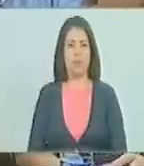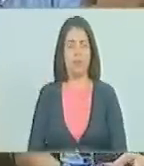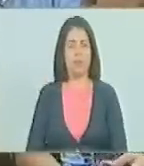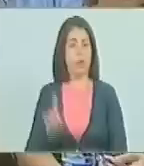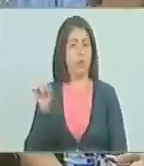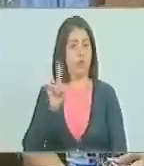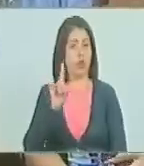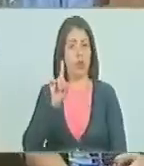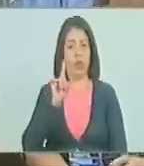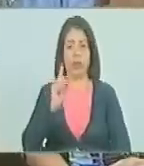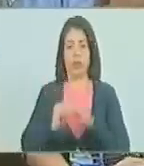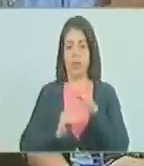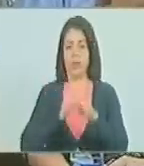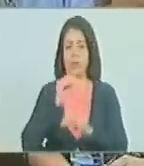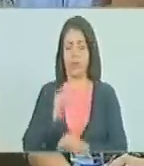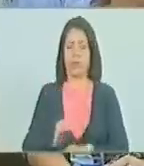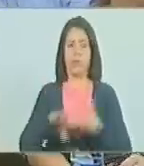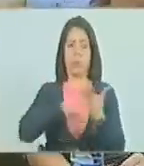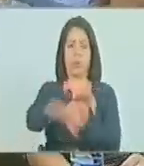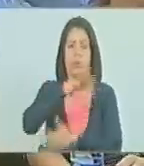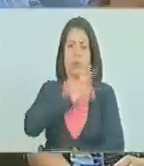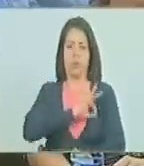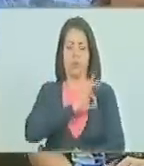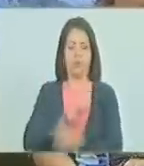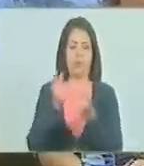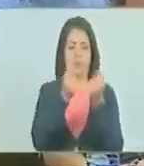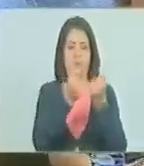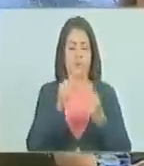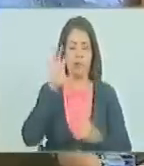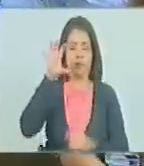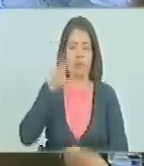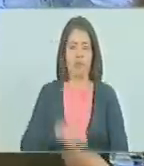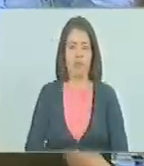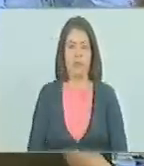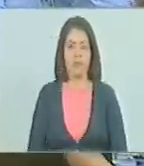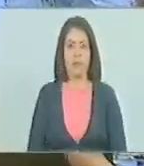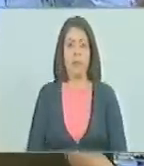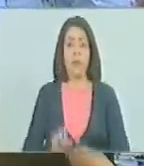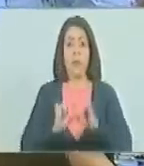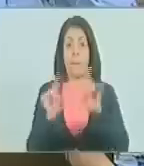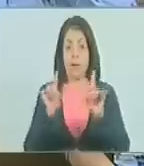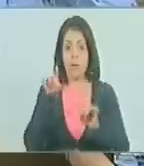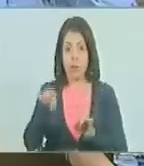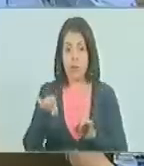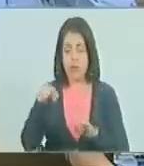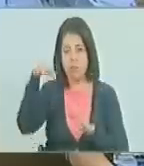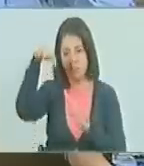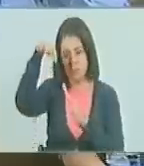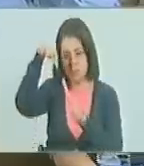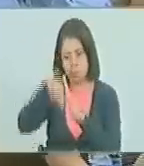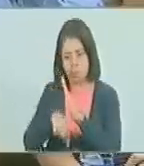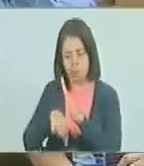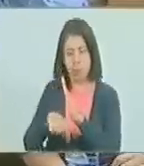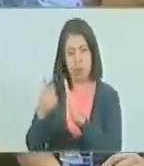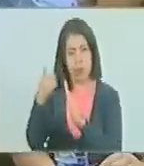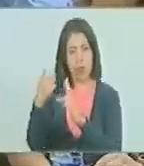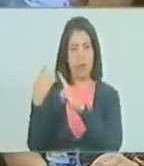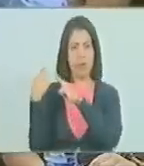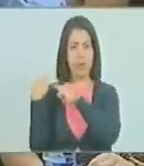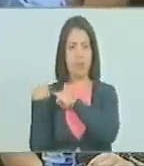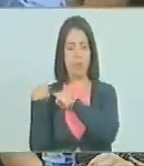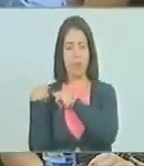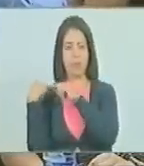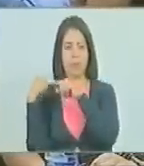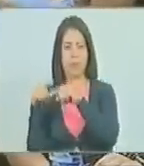no son los creadores de la crisis social y económica del país, pero ellos han ahondado con su irresponsabilidad